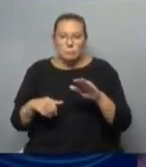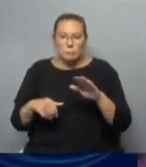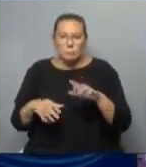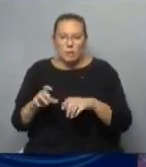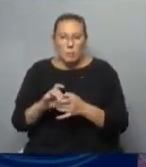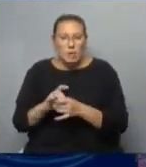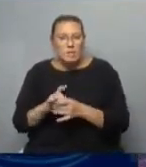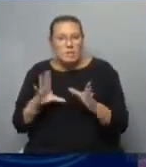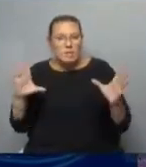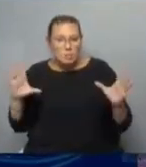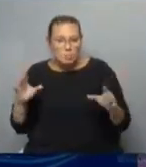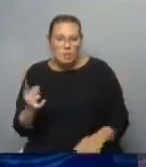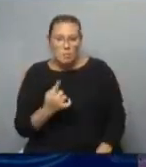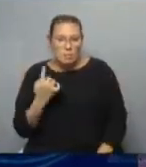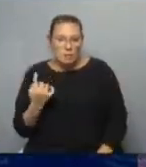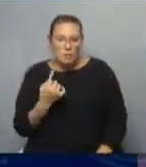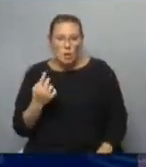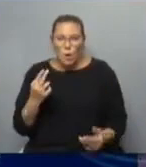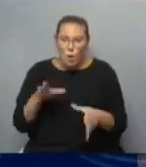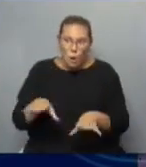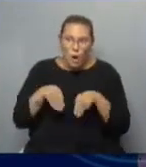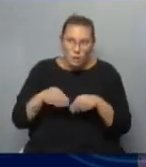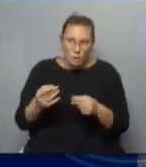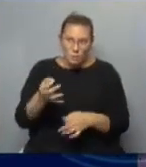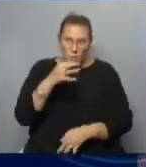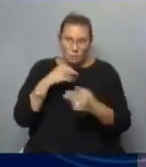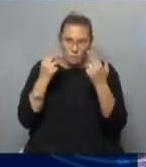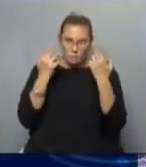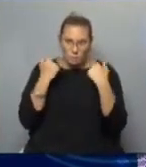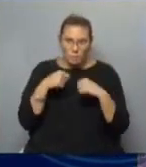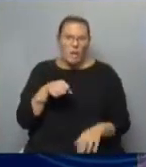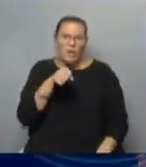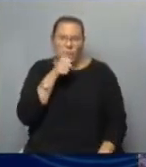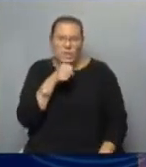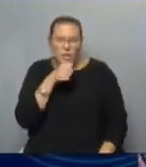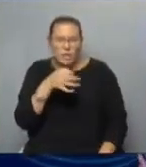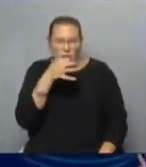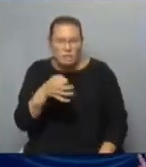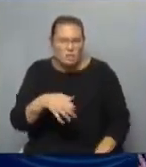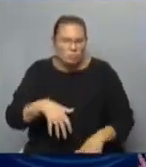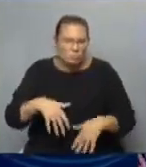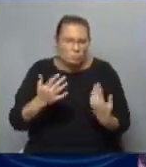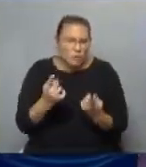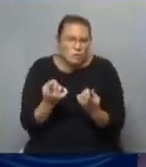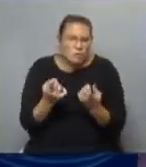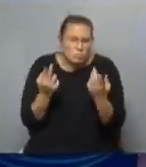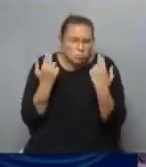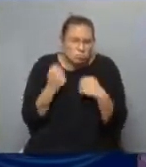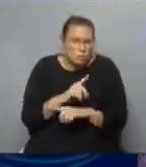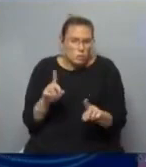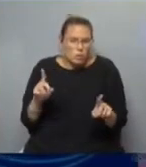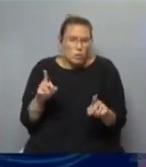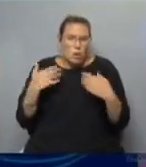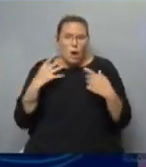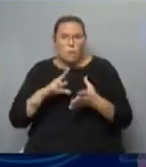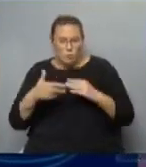más independiente o acatás todo lo que te dicen. Porque y a las viejas nos dicen muchas cosas que no hay que acatar, ¿no? Que nos